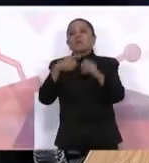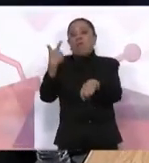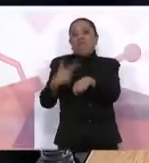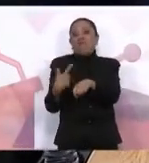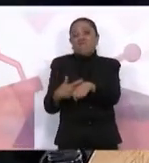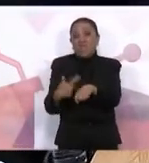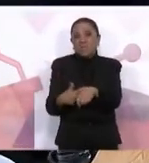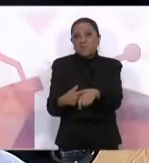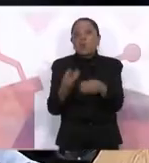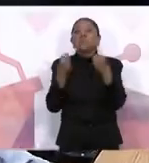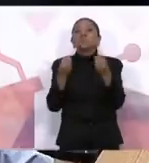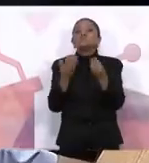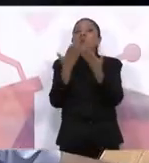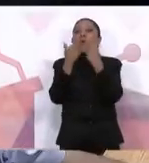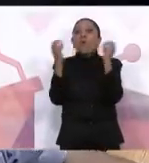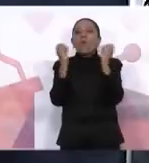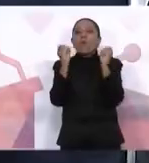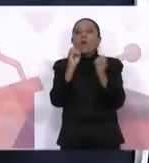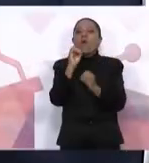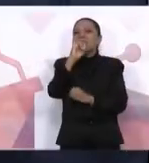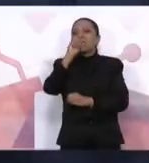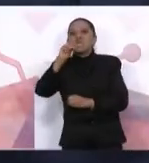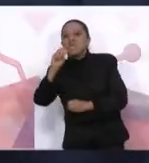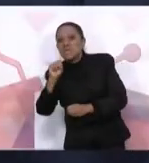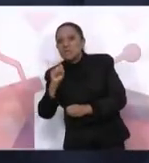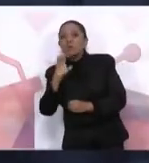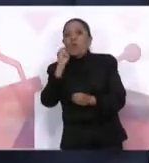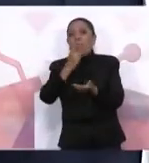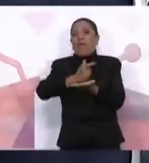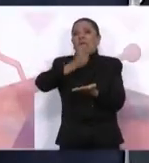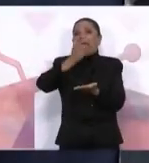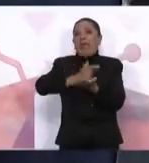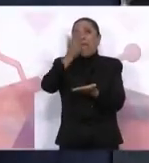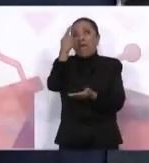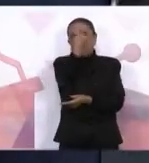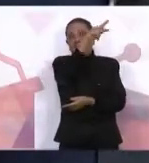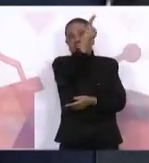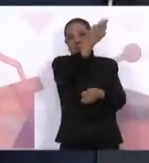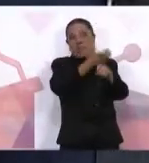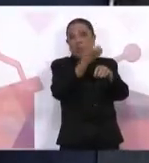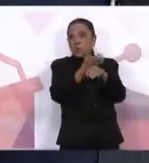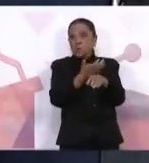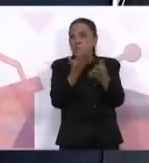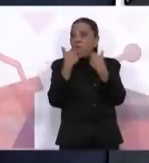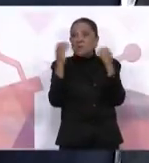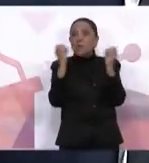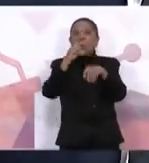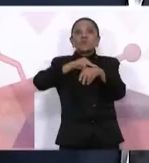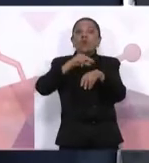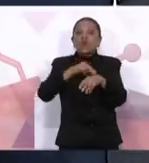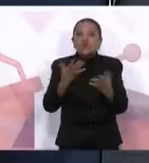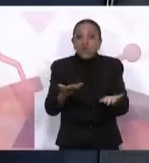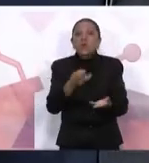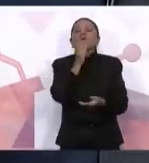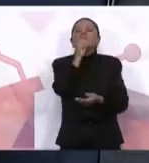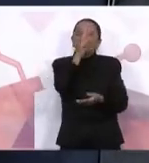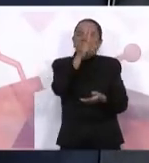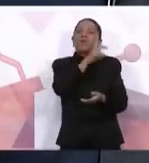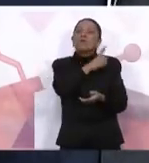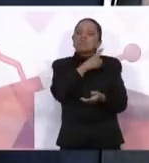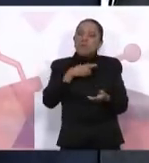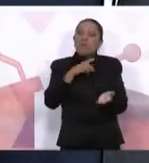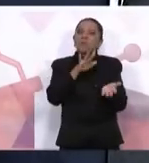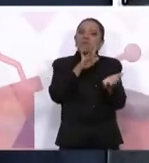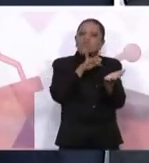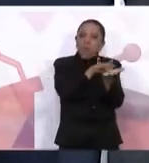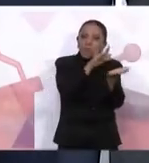seguridad social y tienen un grave problema haya que enfrentar es otro problema también que vale la pena apoyar y el traslado sobre todo para quienes